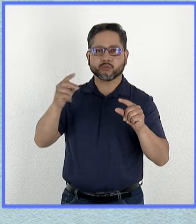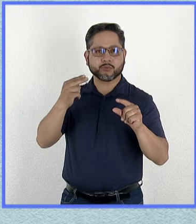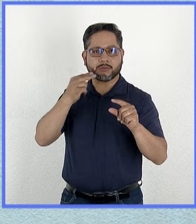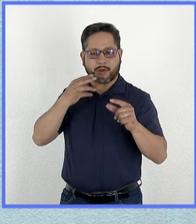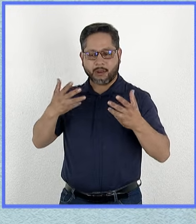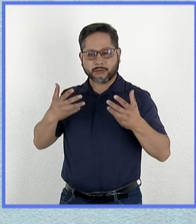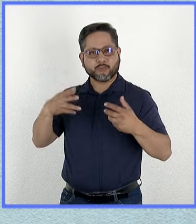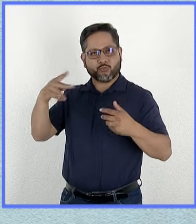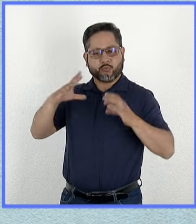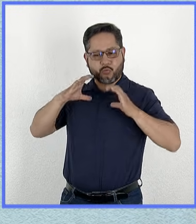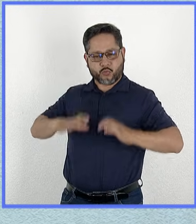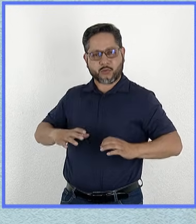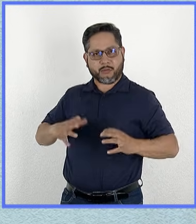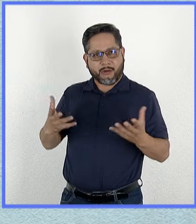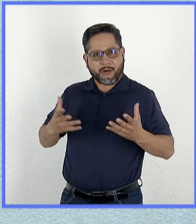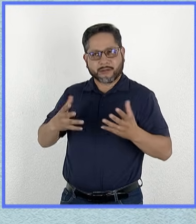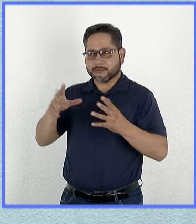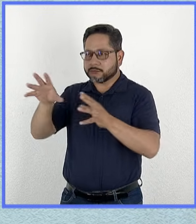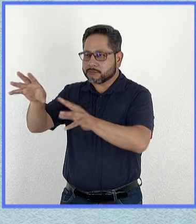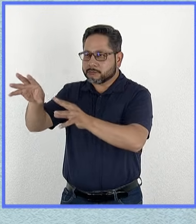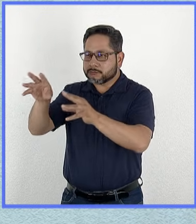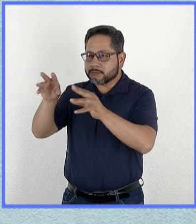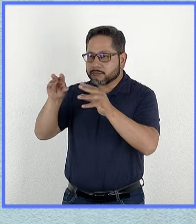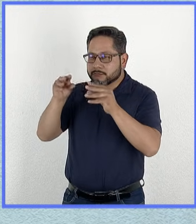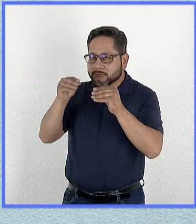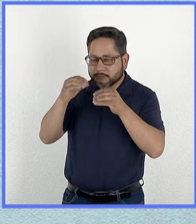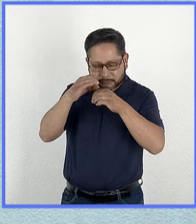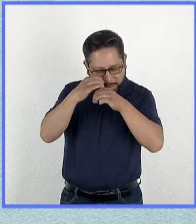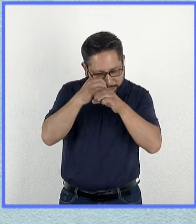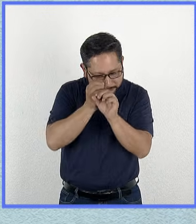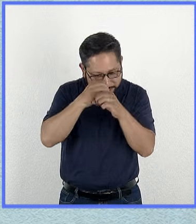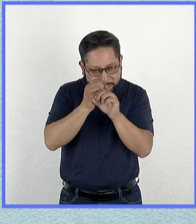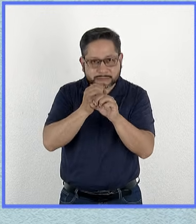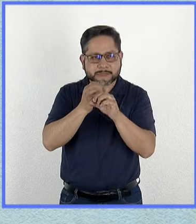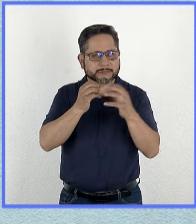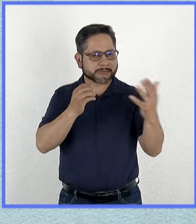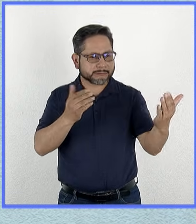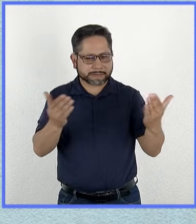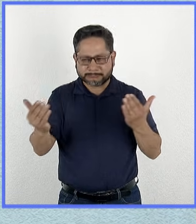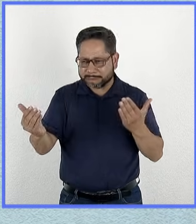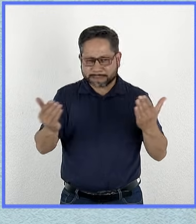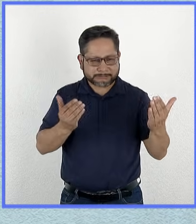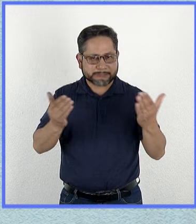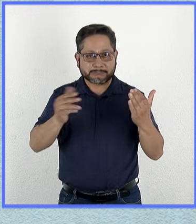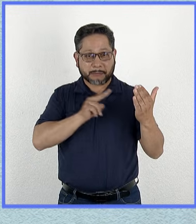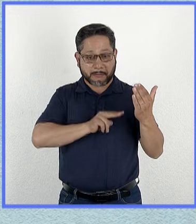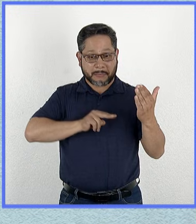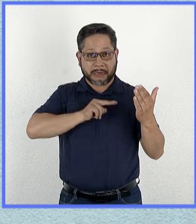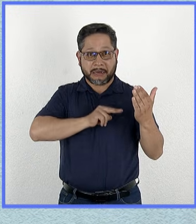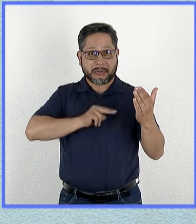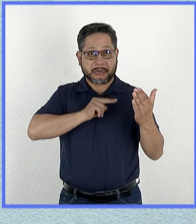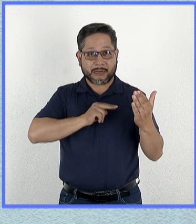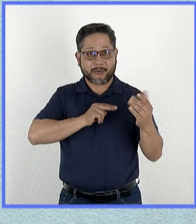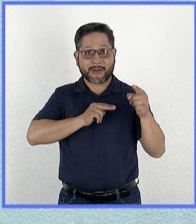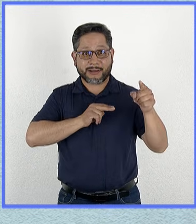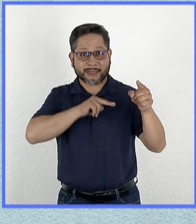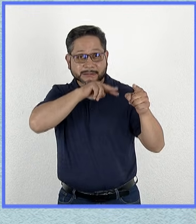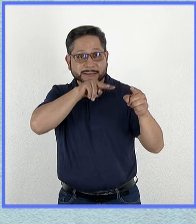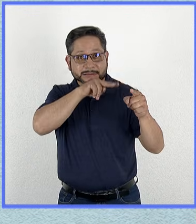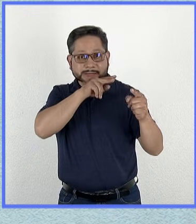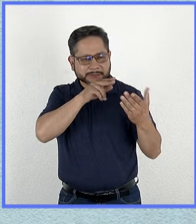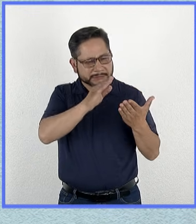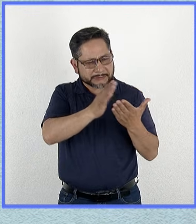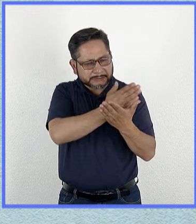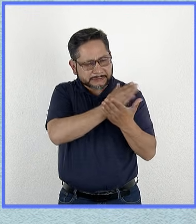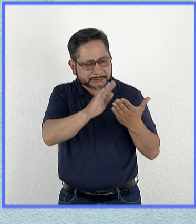Se identificaron entonces los anticuerpos de mayor afinidad contra los componentes de los venenos de estas serpientes. Se